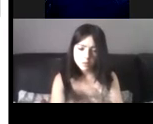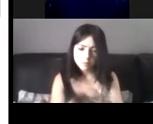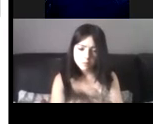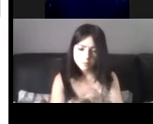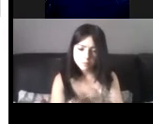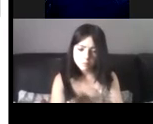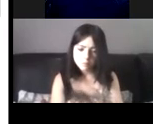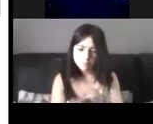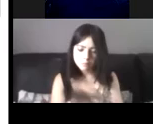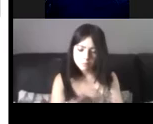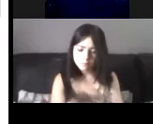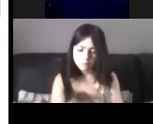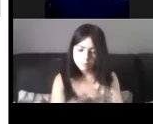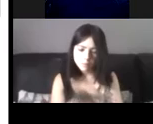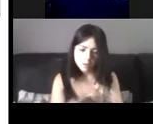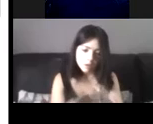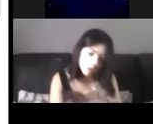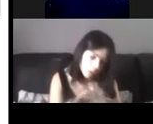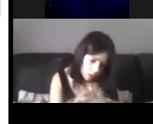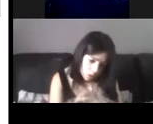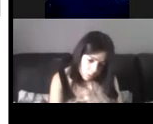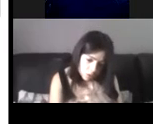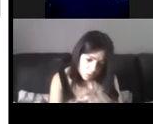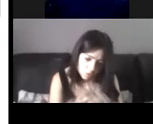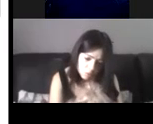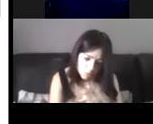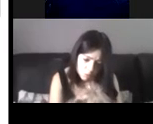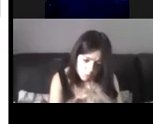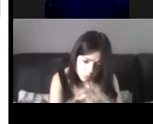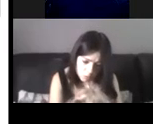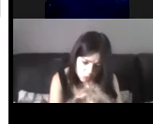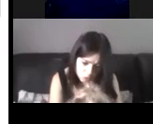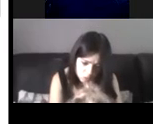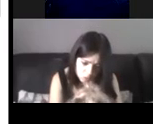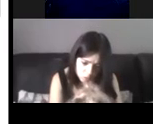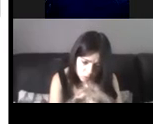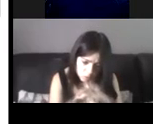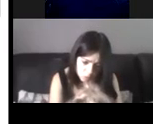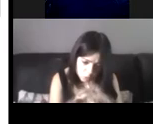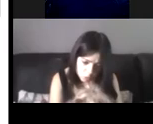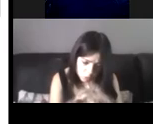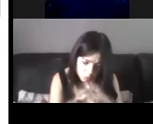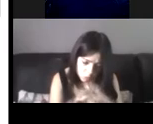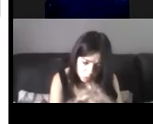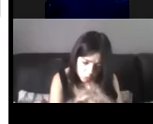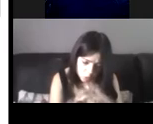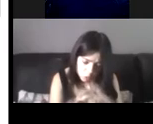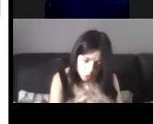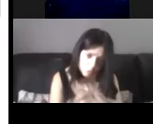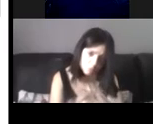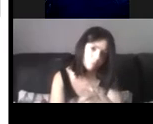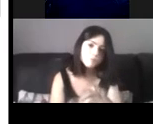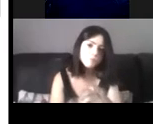acabo de enseñar. ¿A qué medio periodístico, medio periodístico, cierto, pertenece? ¿Qué línea editorial sigue? ¿Qué